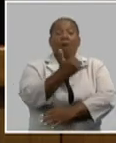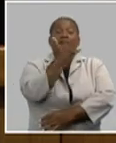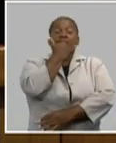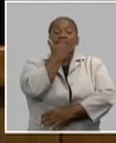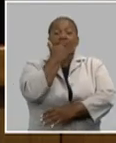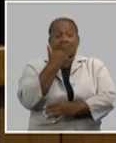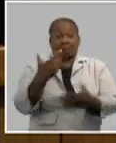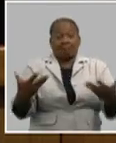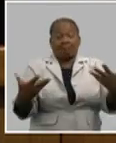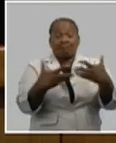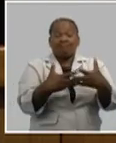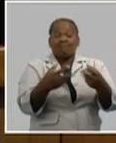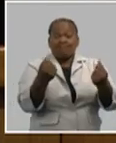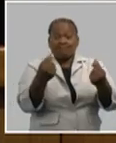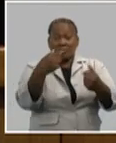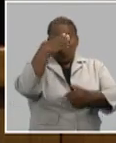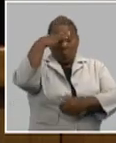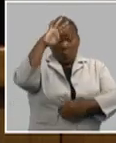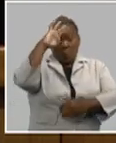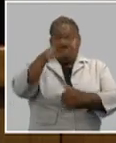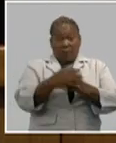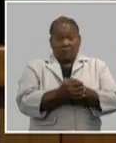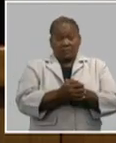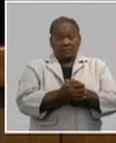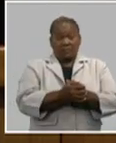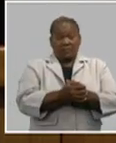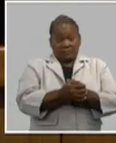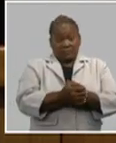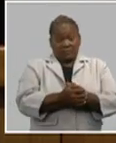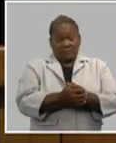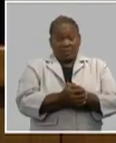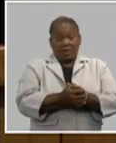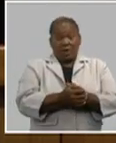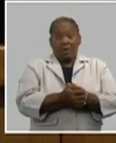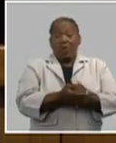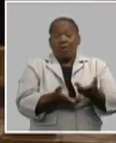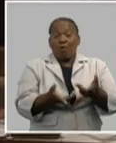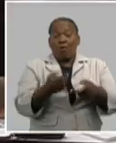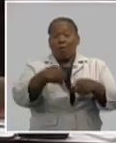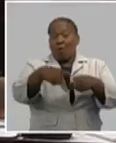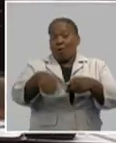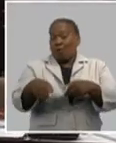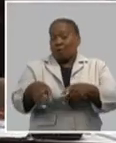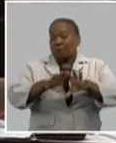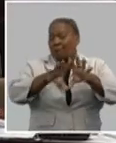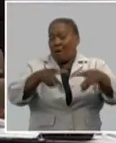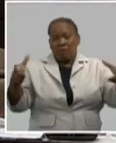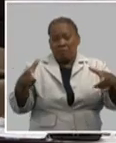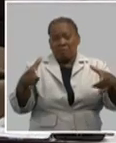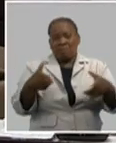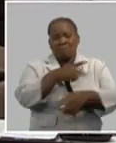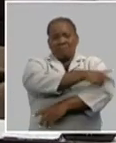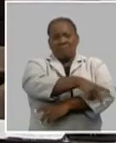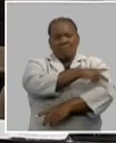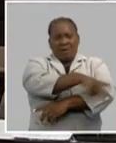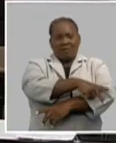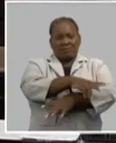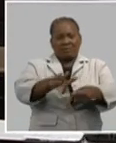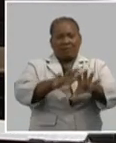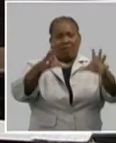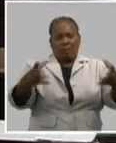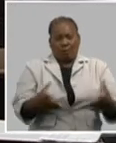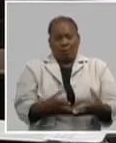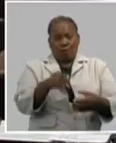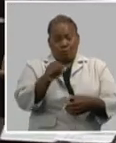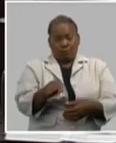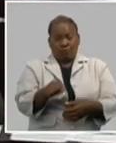relaciones económicas de Cuba con prácticamente todas las naciones del planeta, con independencia de la